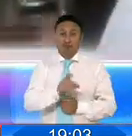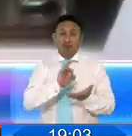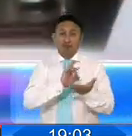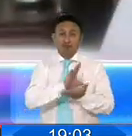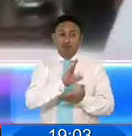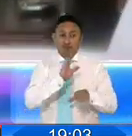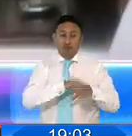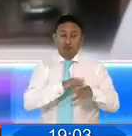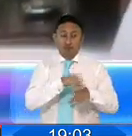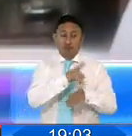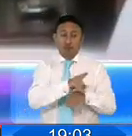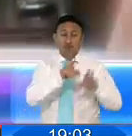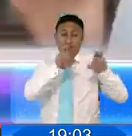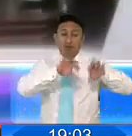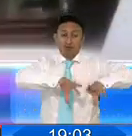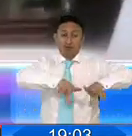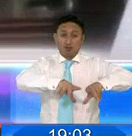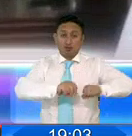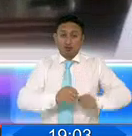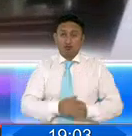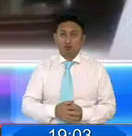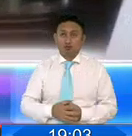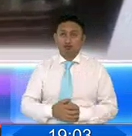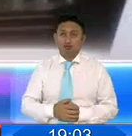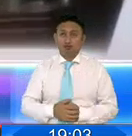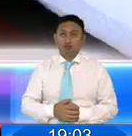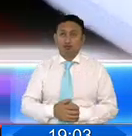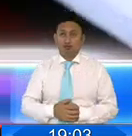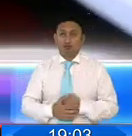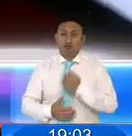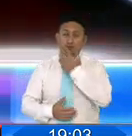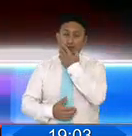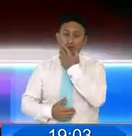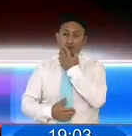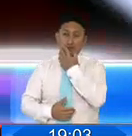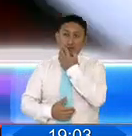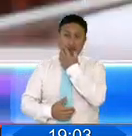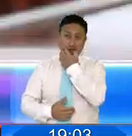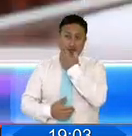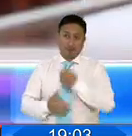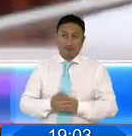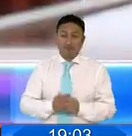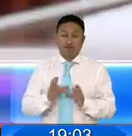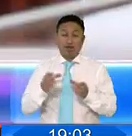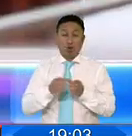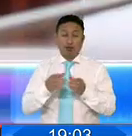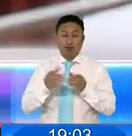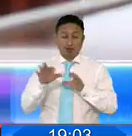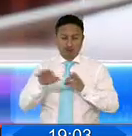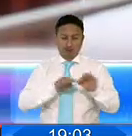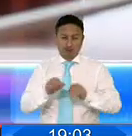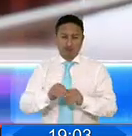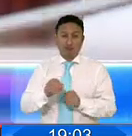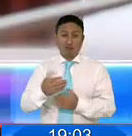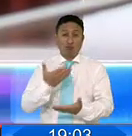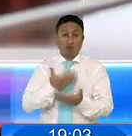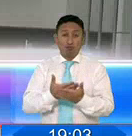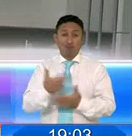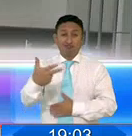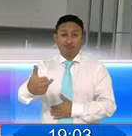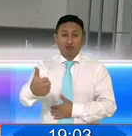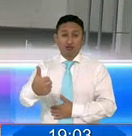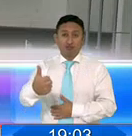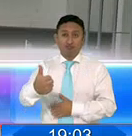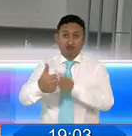tras verse involucrado en supuestos actos de corrupción. La comisión resaltó tres pruebas recopiladas, la